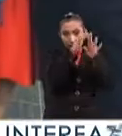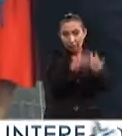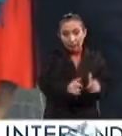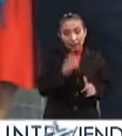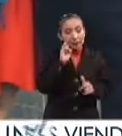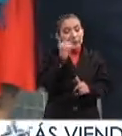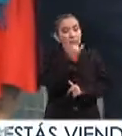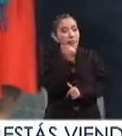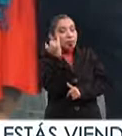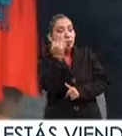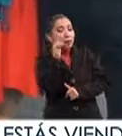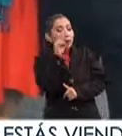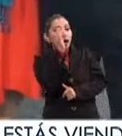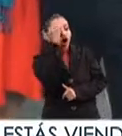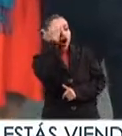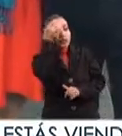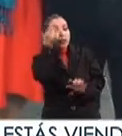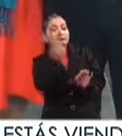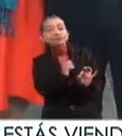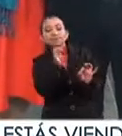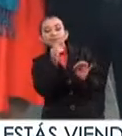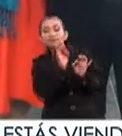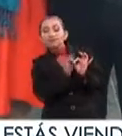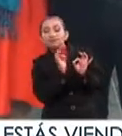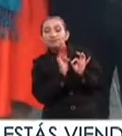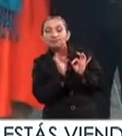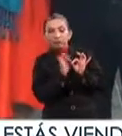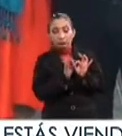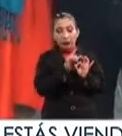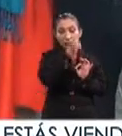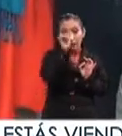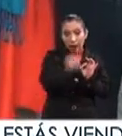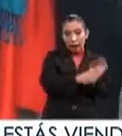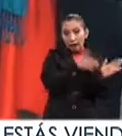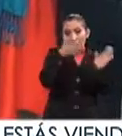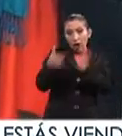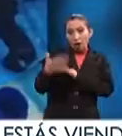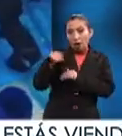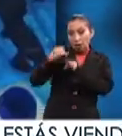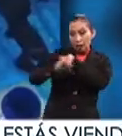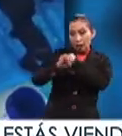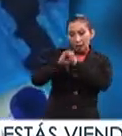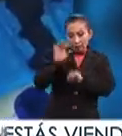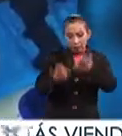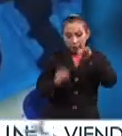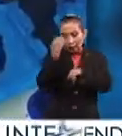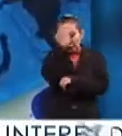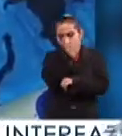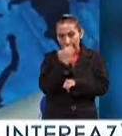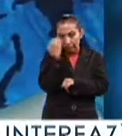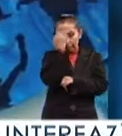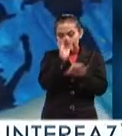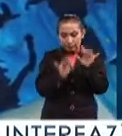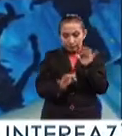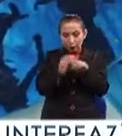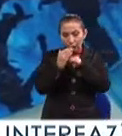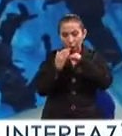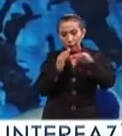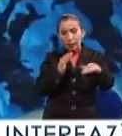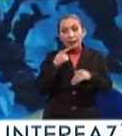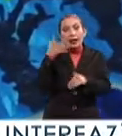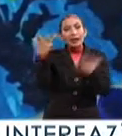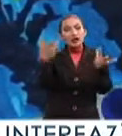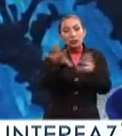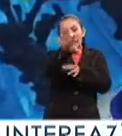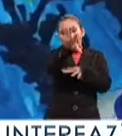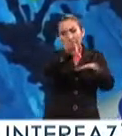para ver los conocimientos que teníamos y luego fue uno en línea, que fue como se empezó a realizar